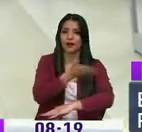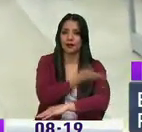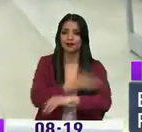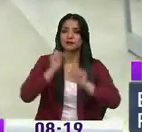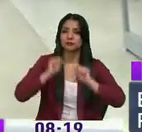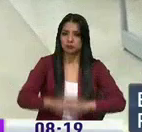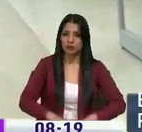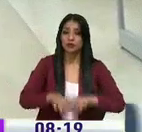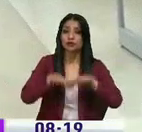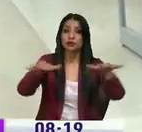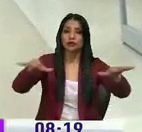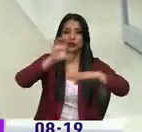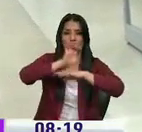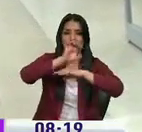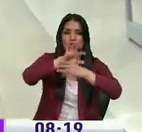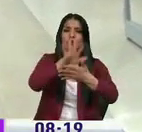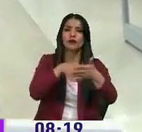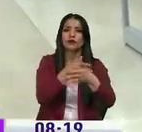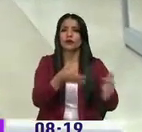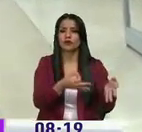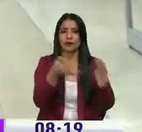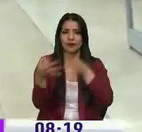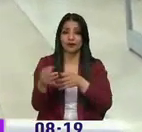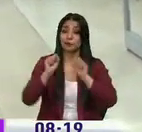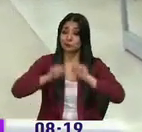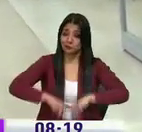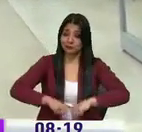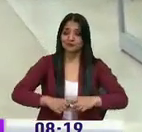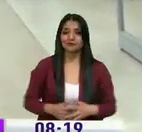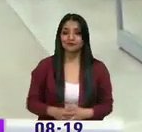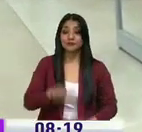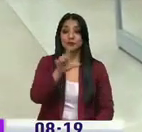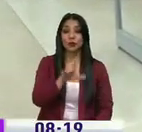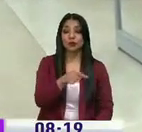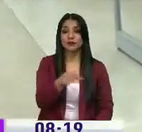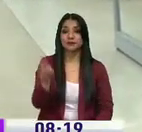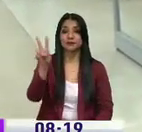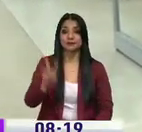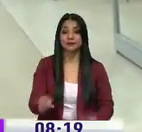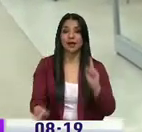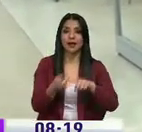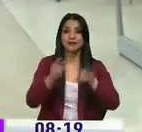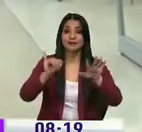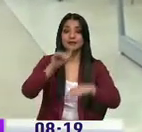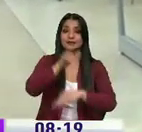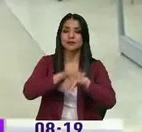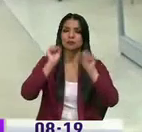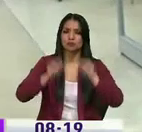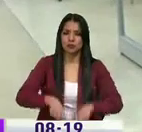a nivel nacional, como oíamos en estos horarios extendidos, de lunes a viernes hasta las 6 de la tarde,